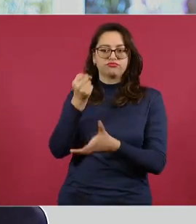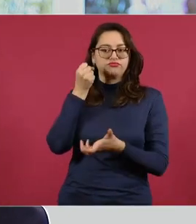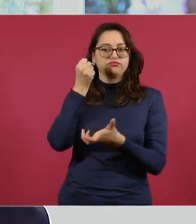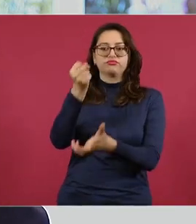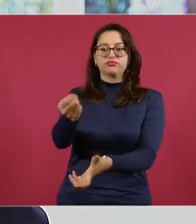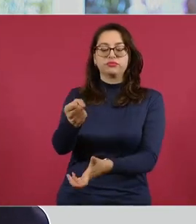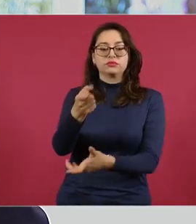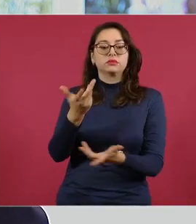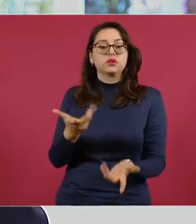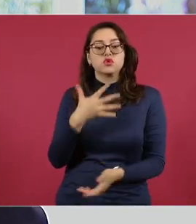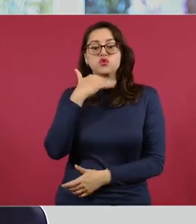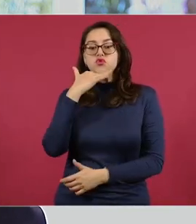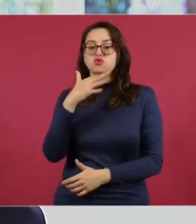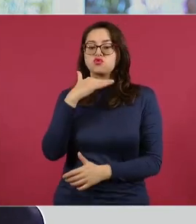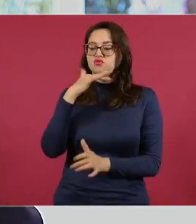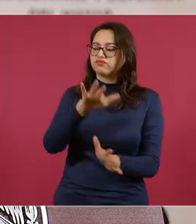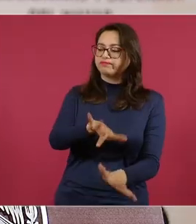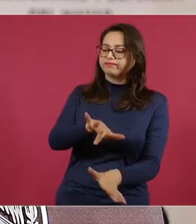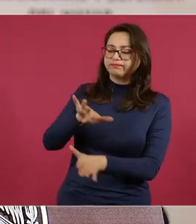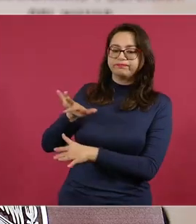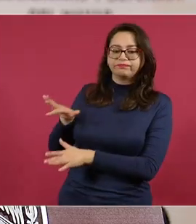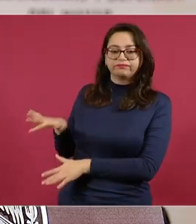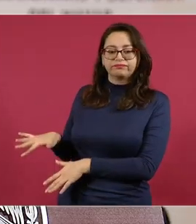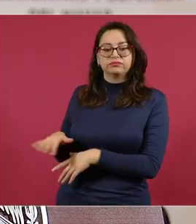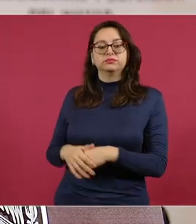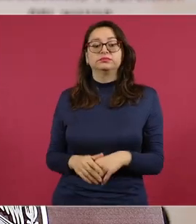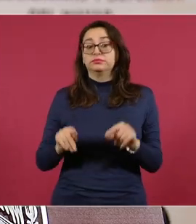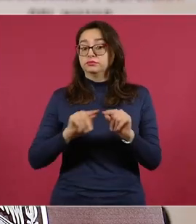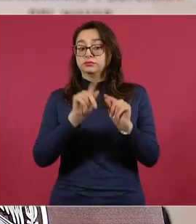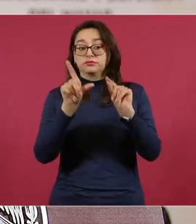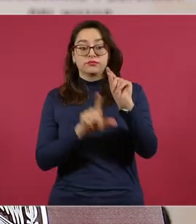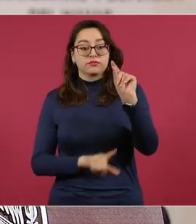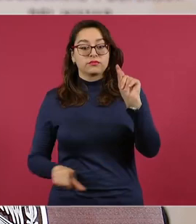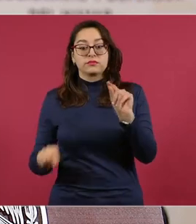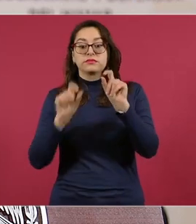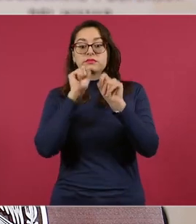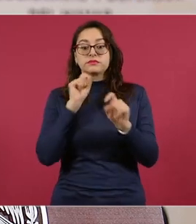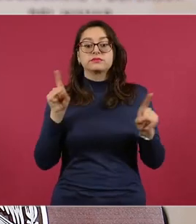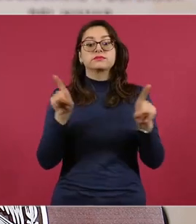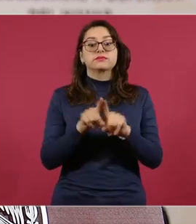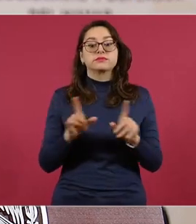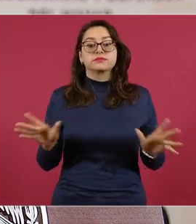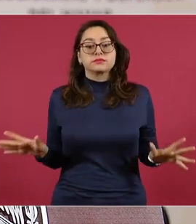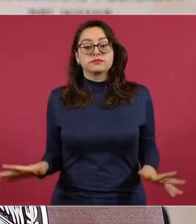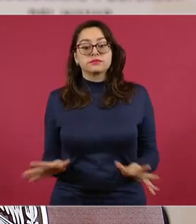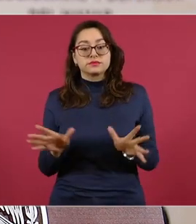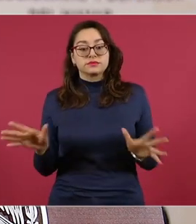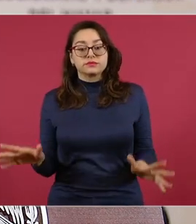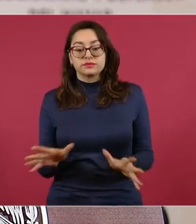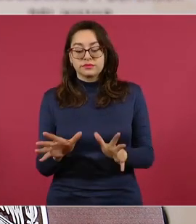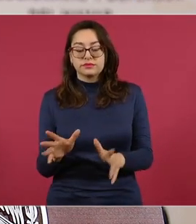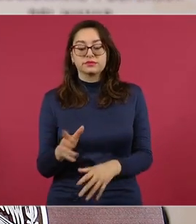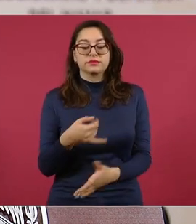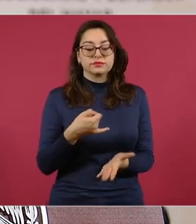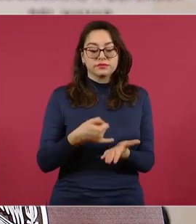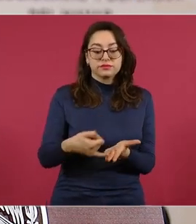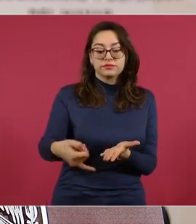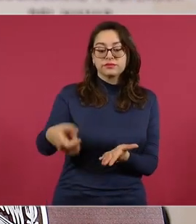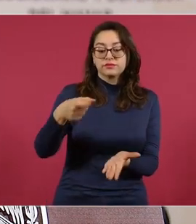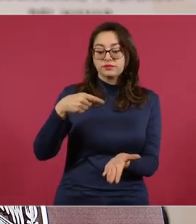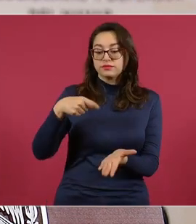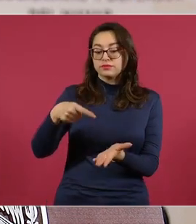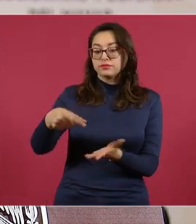país. Y que este programa también impulsa la producción con transición agroecológica,